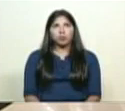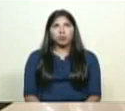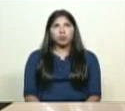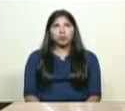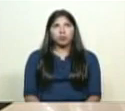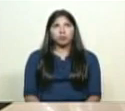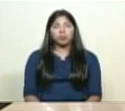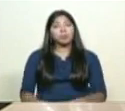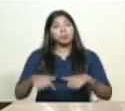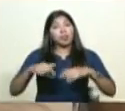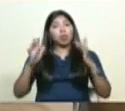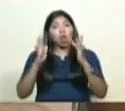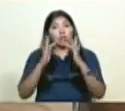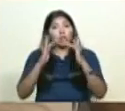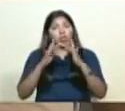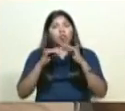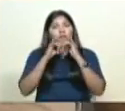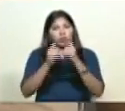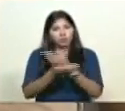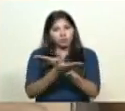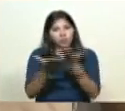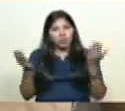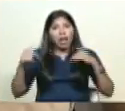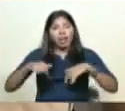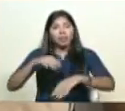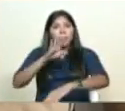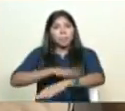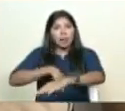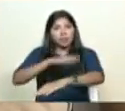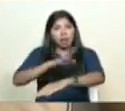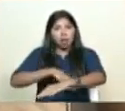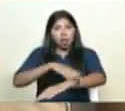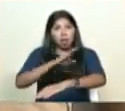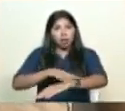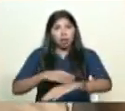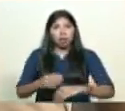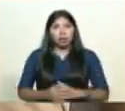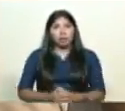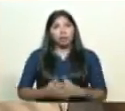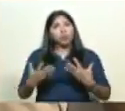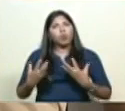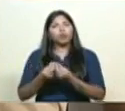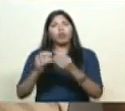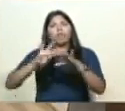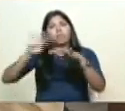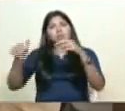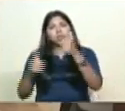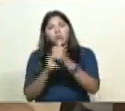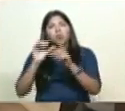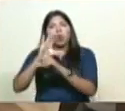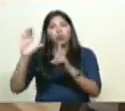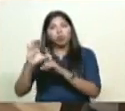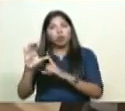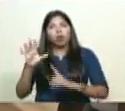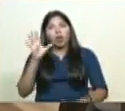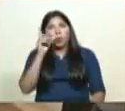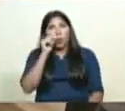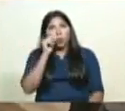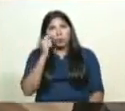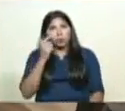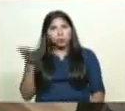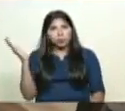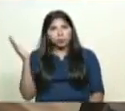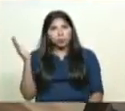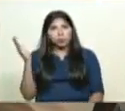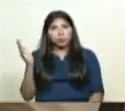Así es, ahora establecemos el presente contacto informativo desde la ciudad de Barcelona, zona metropolitana del estado de Anzoátegui, en compañía del viceministro de Cultura, Ali Alejandro Primera. Ali, para que